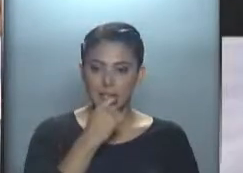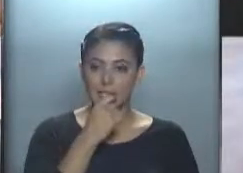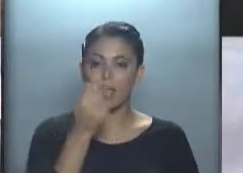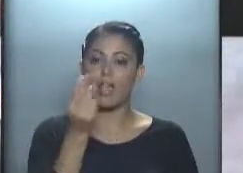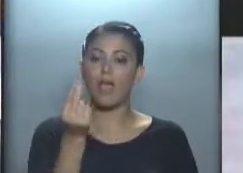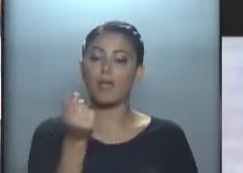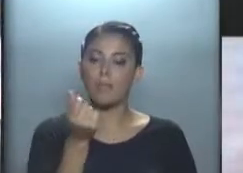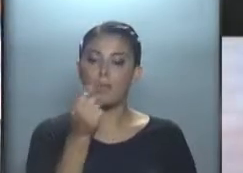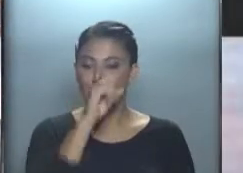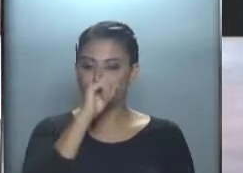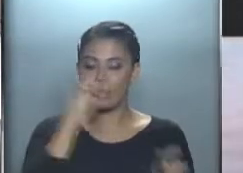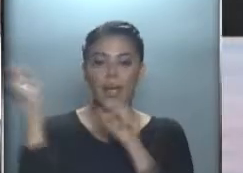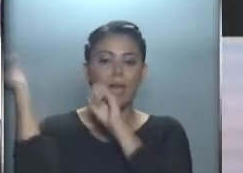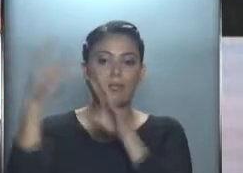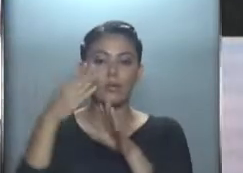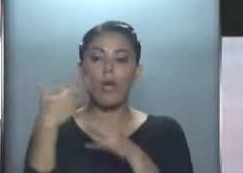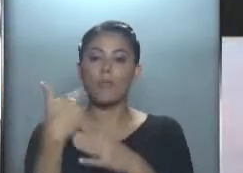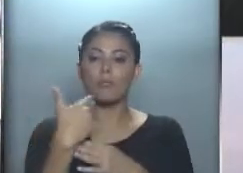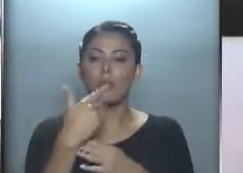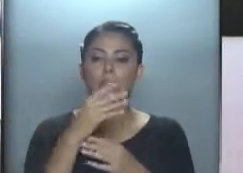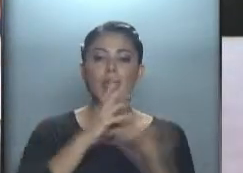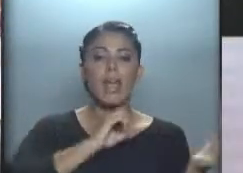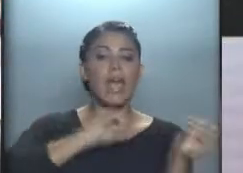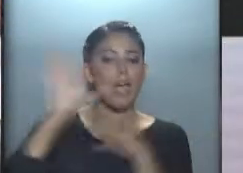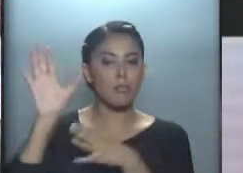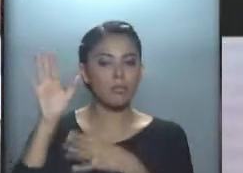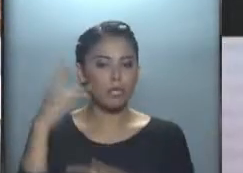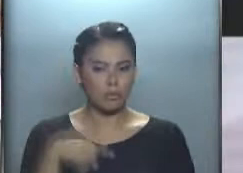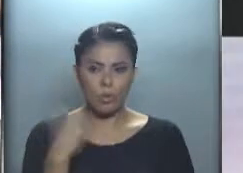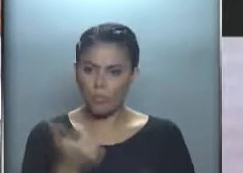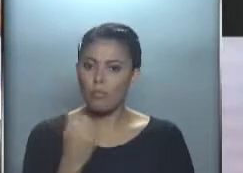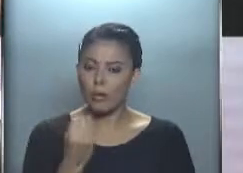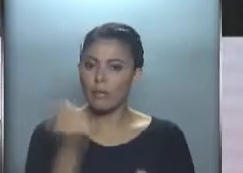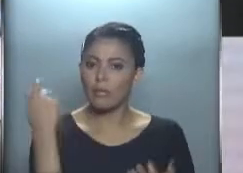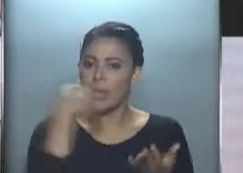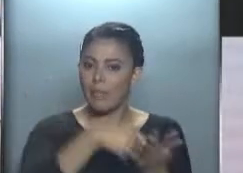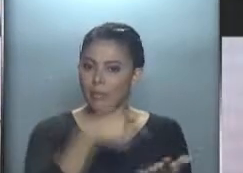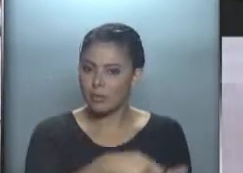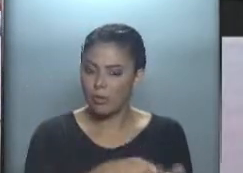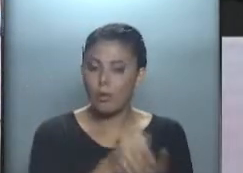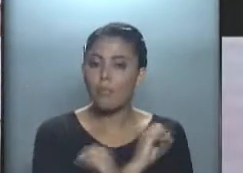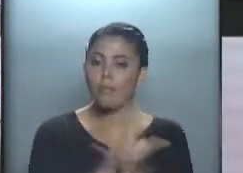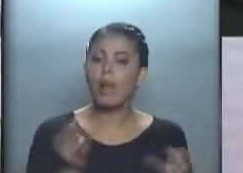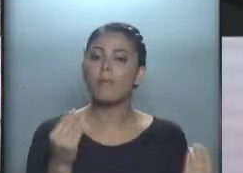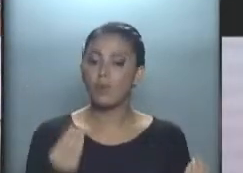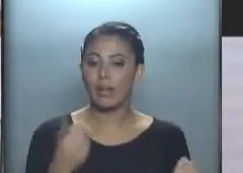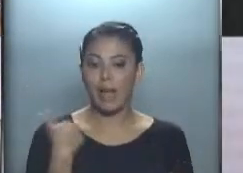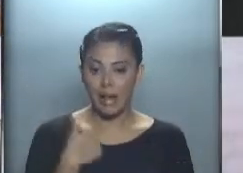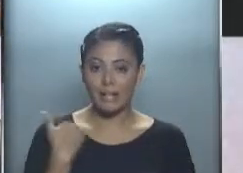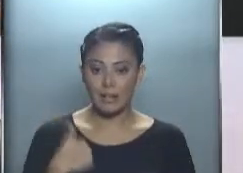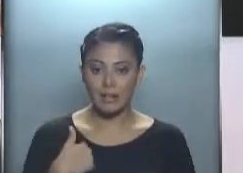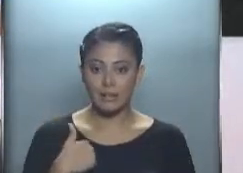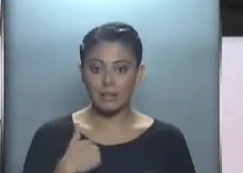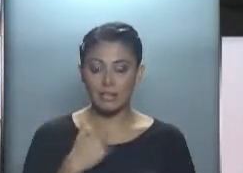se destina a importaciones hay mucho dinero para importaciones bienes capitales que esto es bueno porque es inversión pero no es bueno en el sentido de que argentina tiene